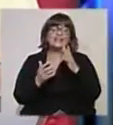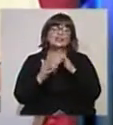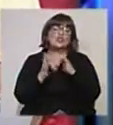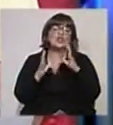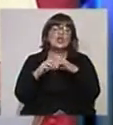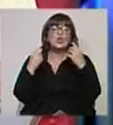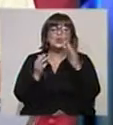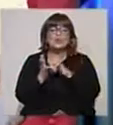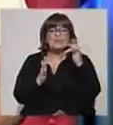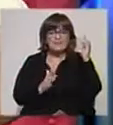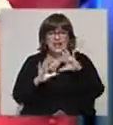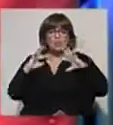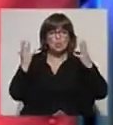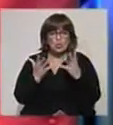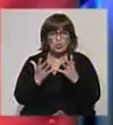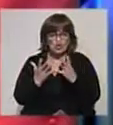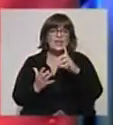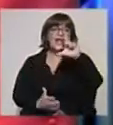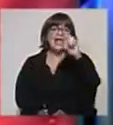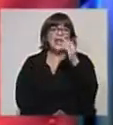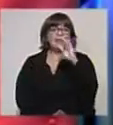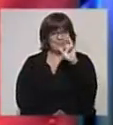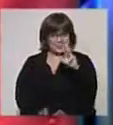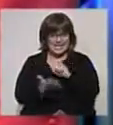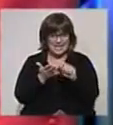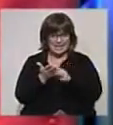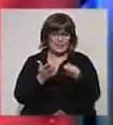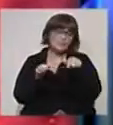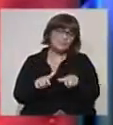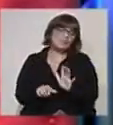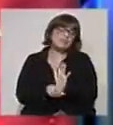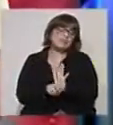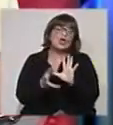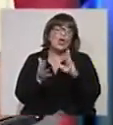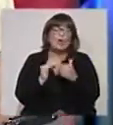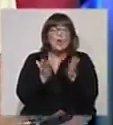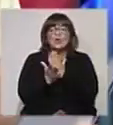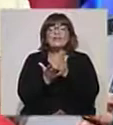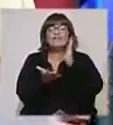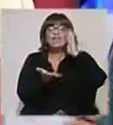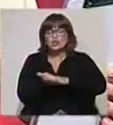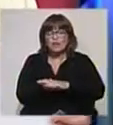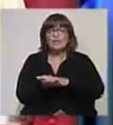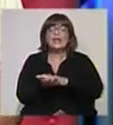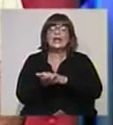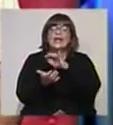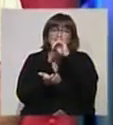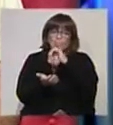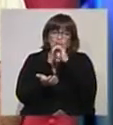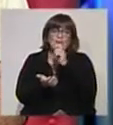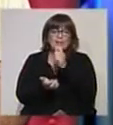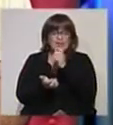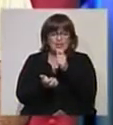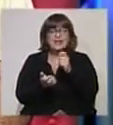miel de este muchacho la convirtió en un libro de crónicas periodísticas, ¿no? O sea, gente que puede conjugar la